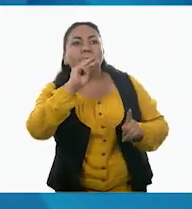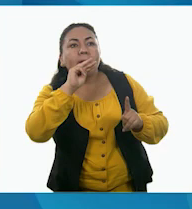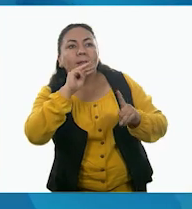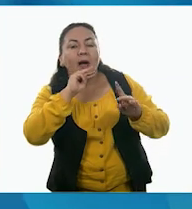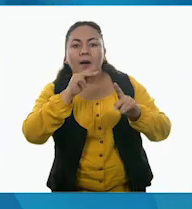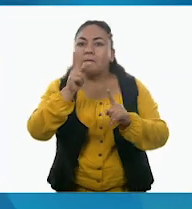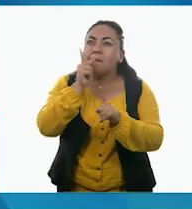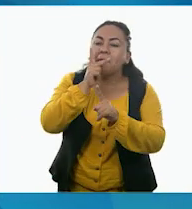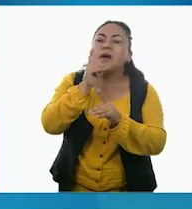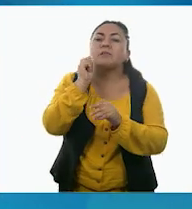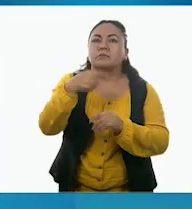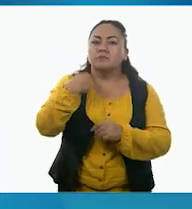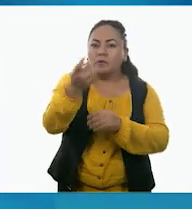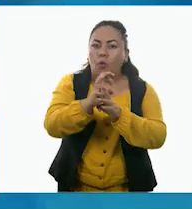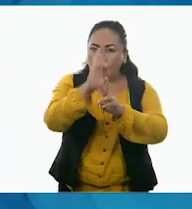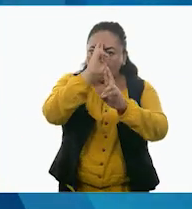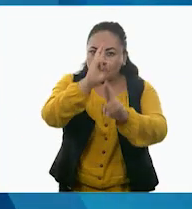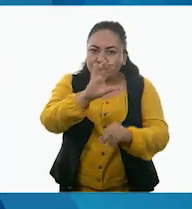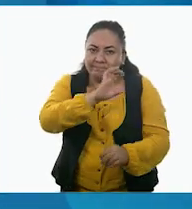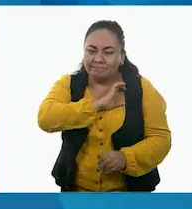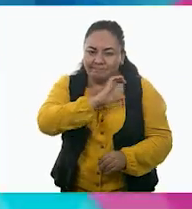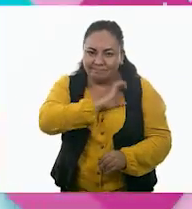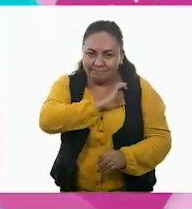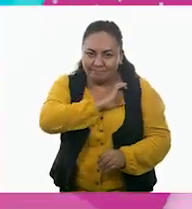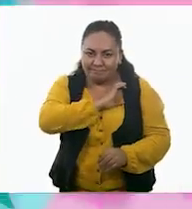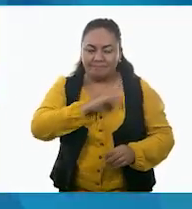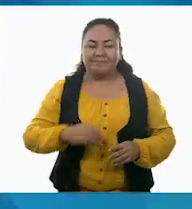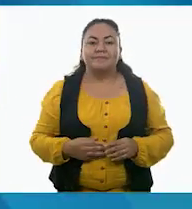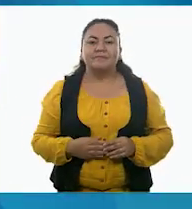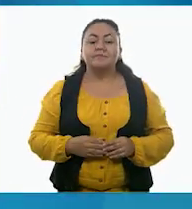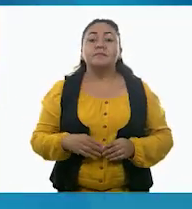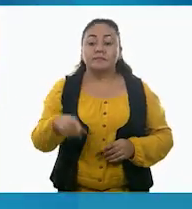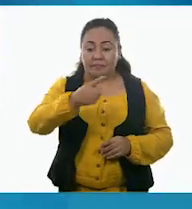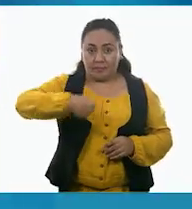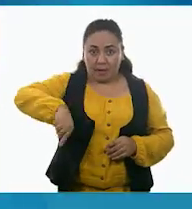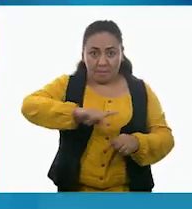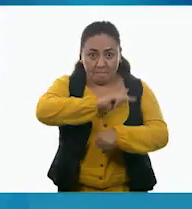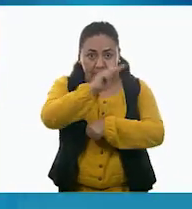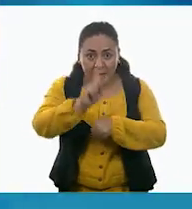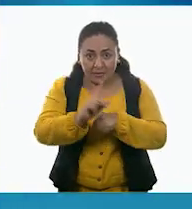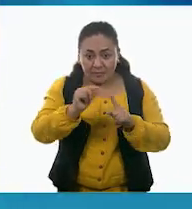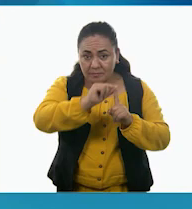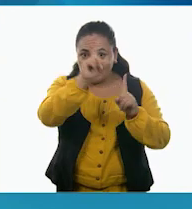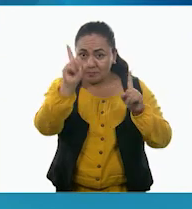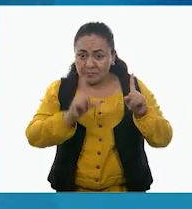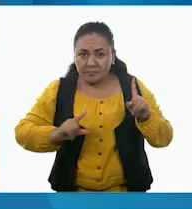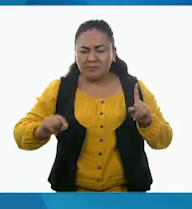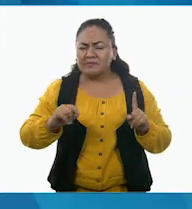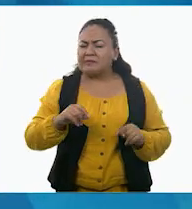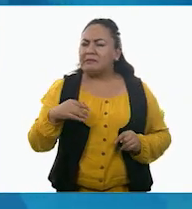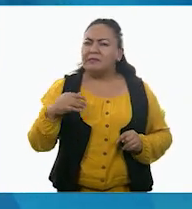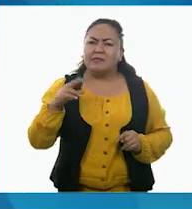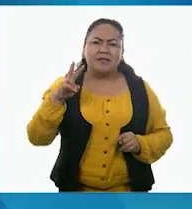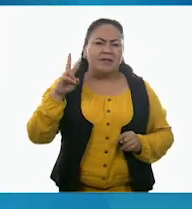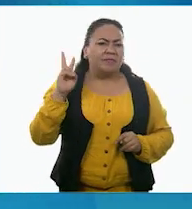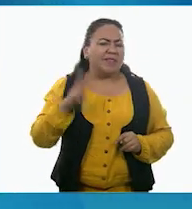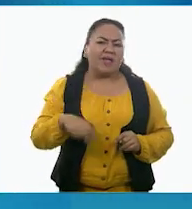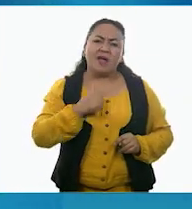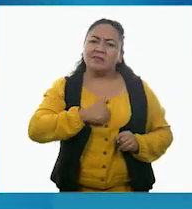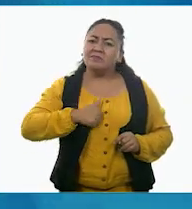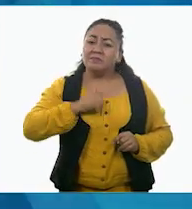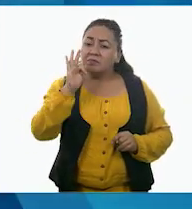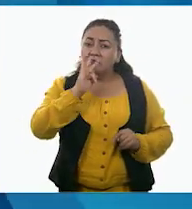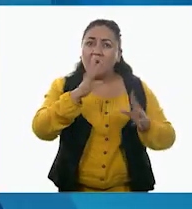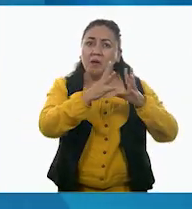papá como una forma de afecto y respeto. Para nuestro país, sería una verdadera pena la pérdida